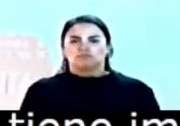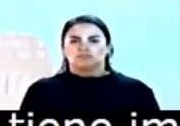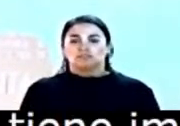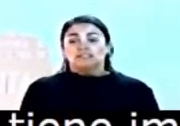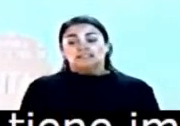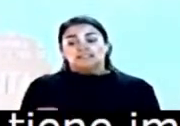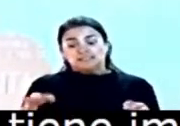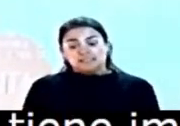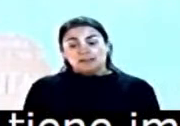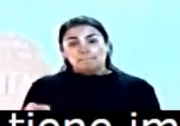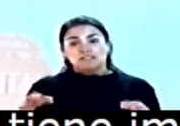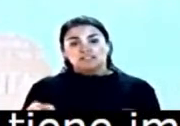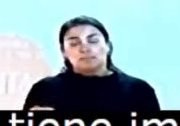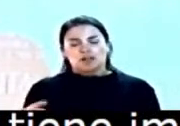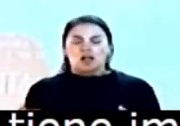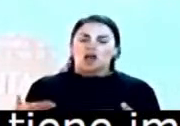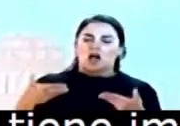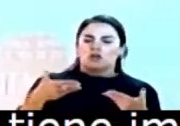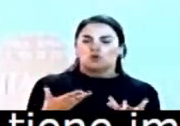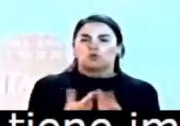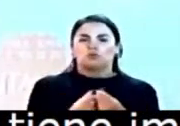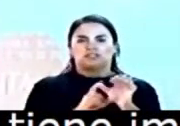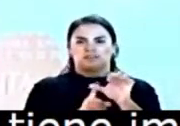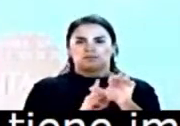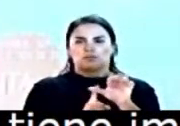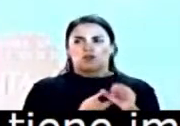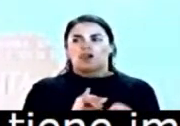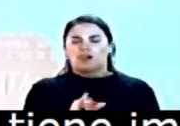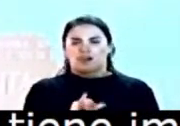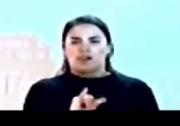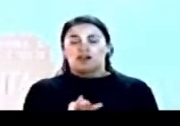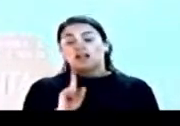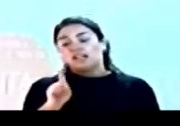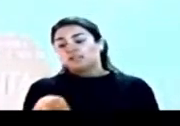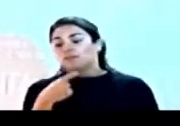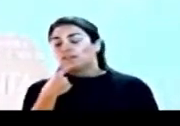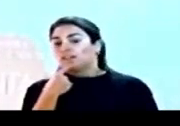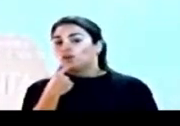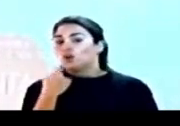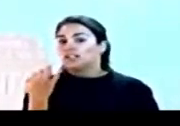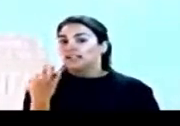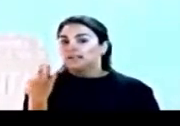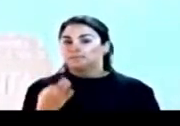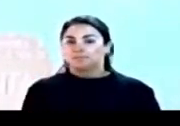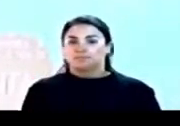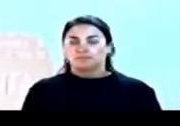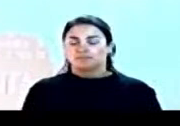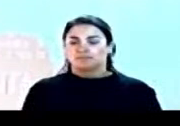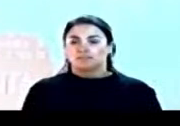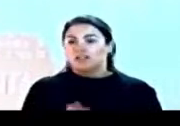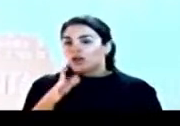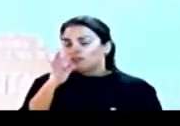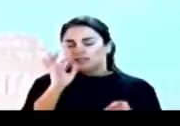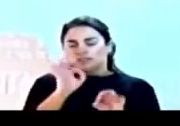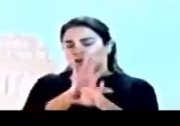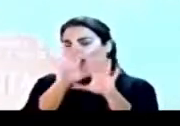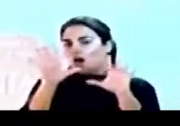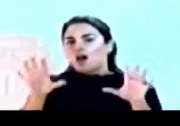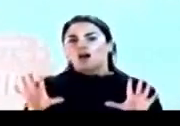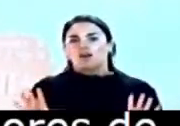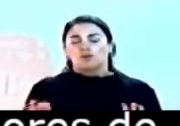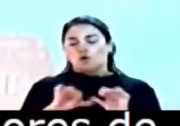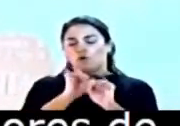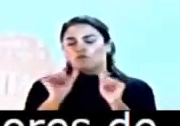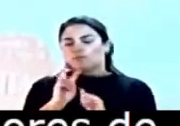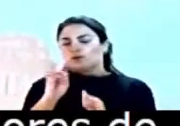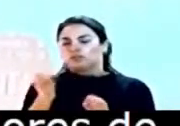Siempre ha tenido la ayuda de la Junta de Extremadura y, como digo, estamos, lógicamente, como no puede ser de otra